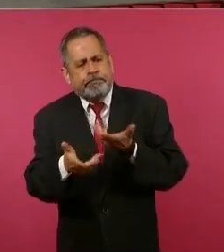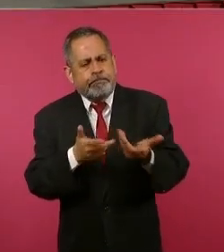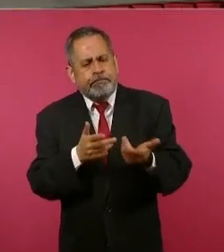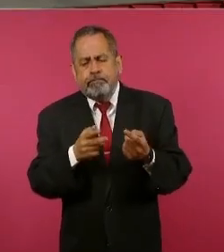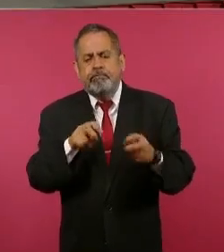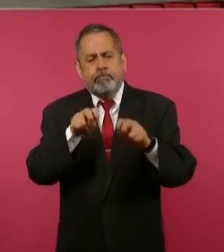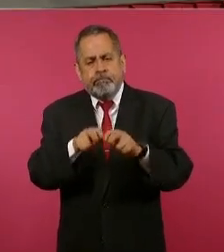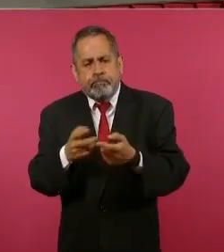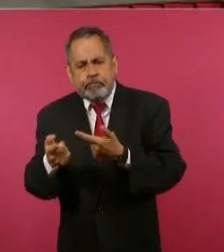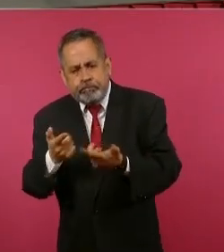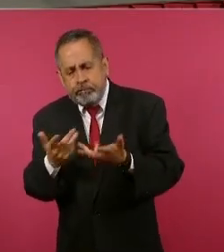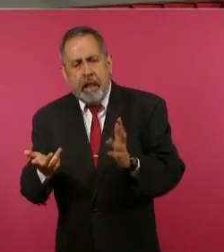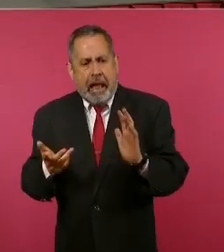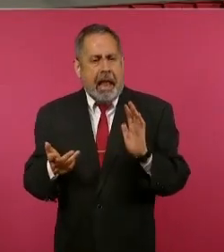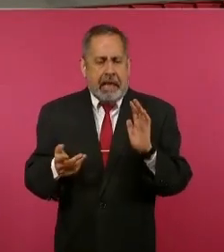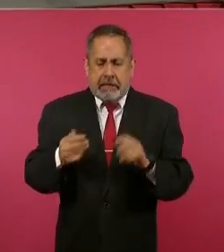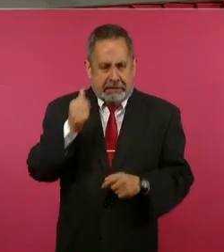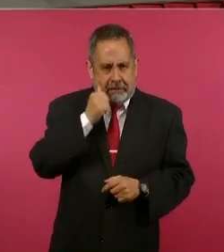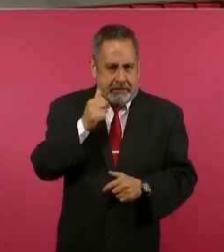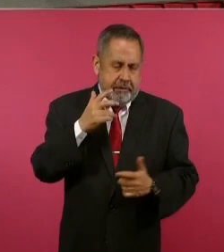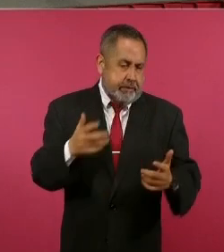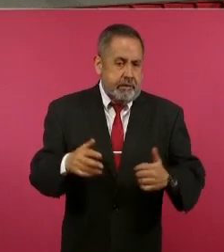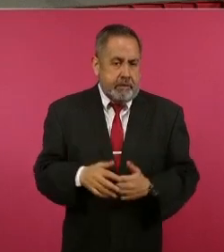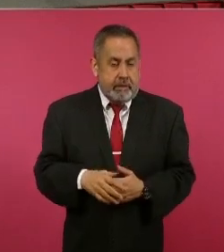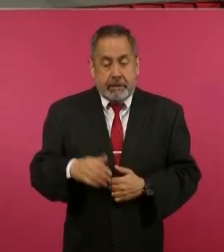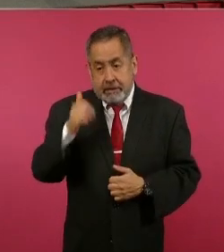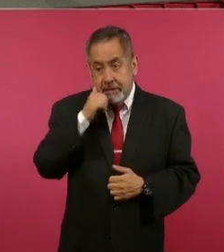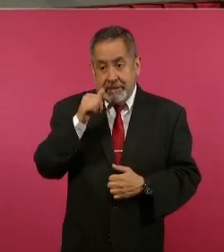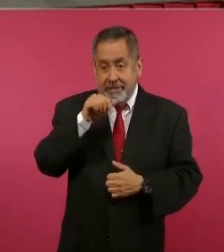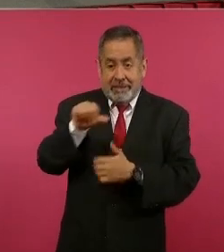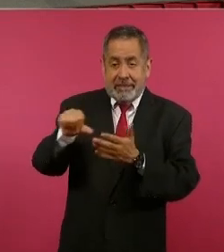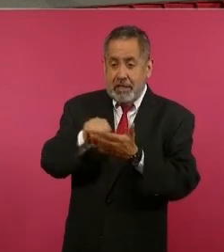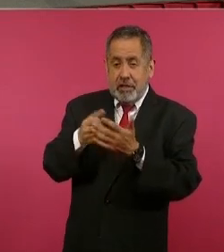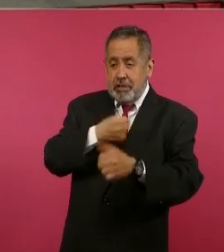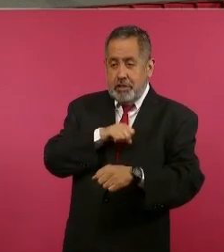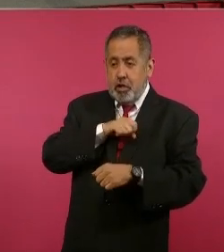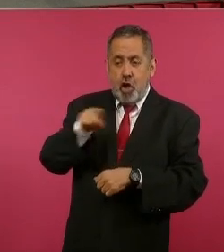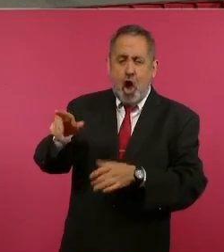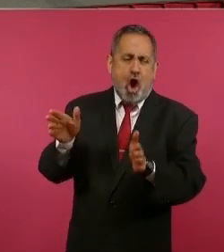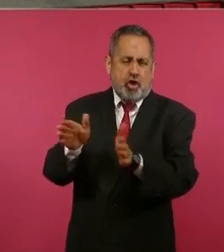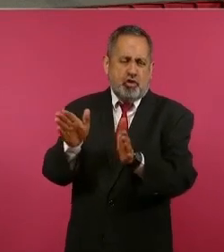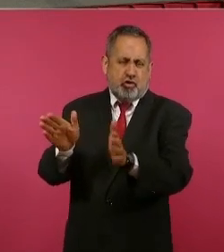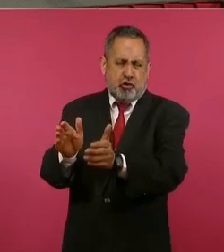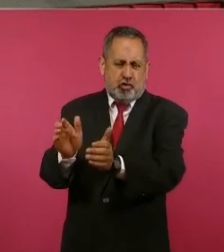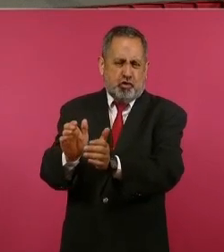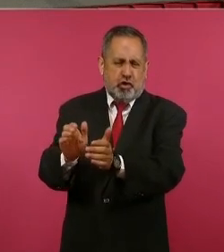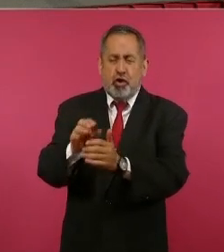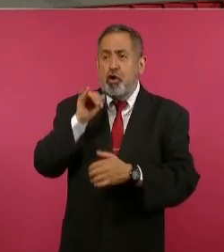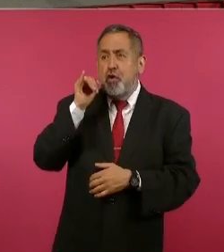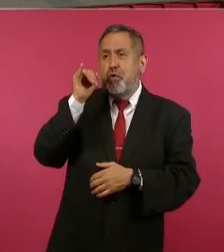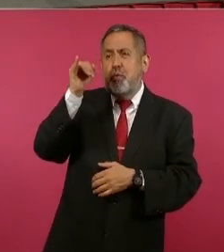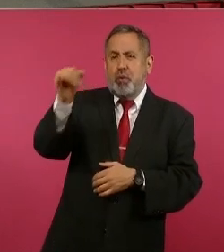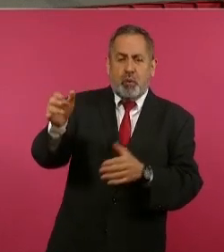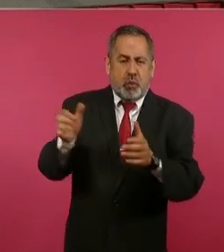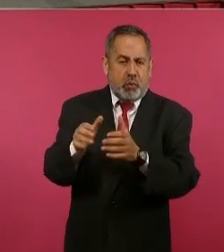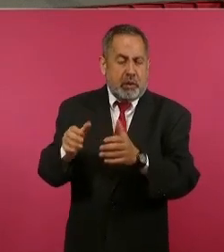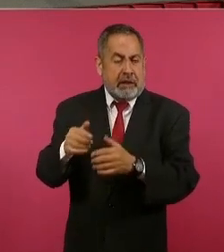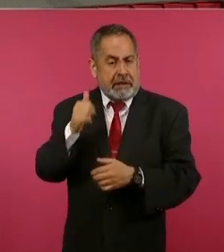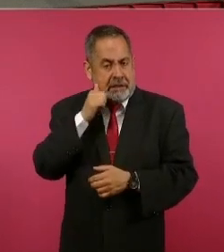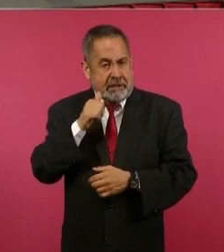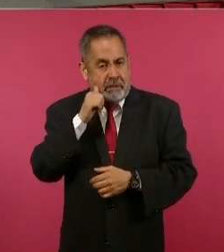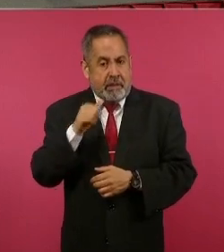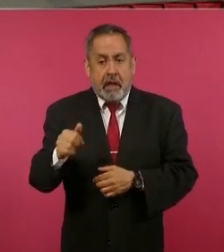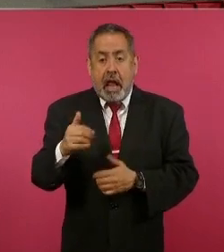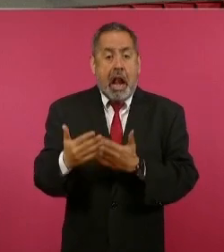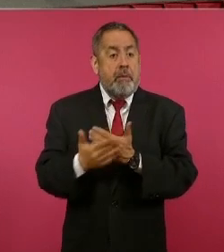lo menos, porque es muy común que los centros de salud, sobre todo los más pequeños, los lugares más apartados, atendieran en un